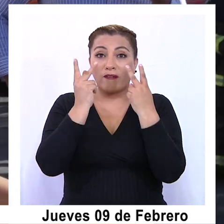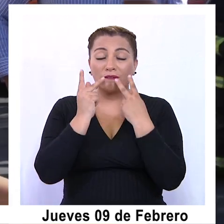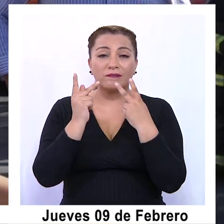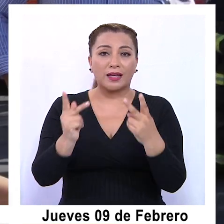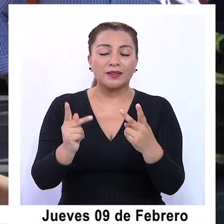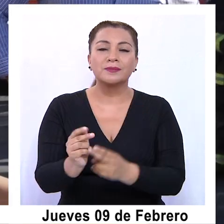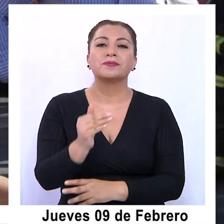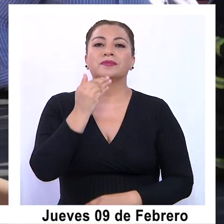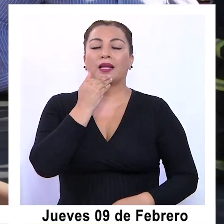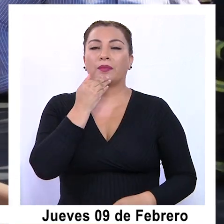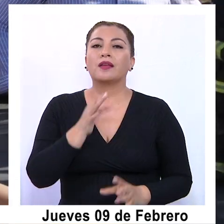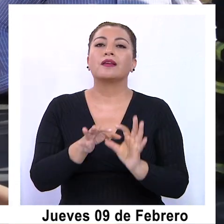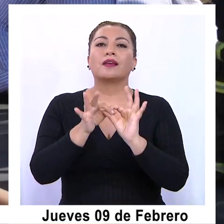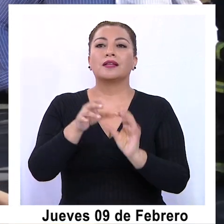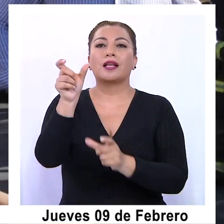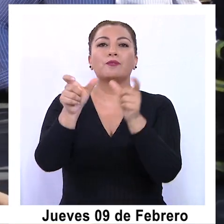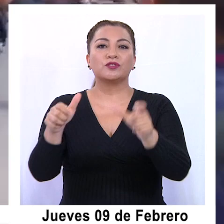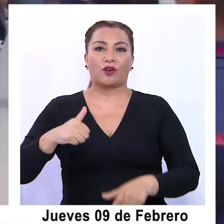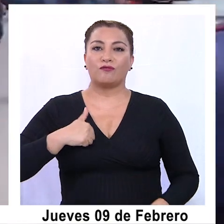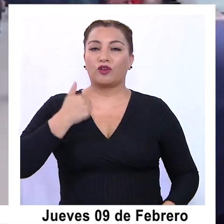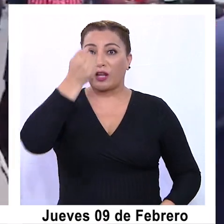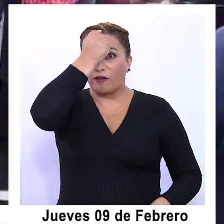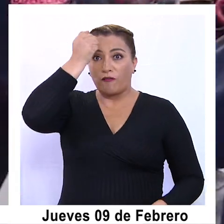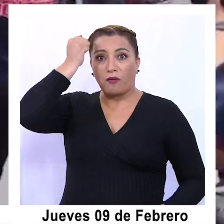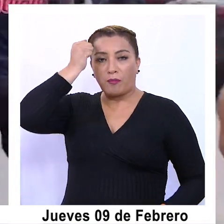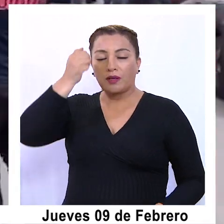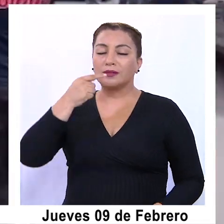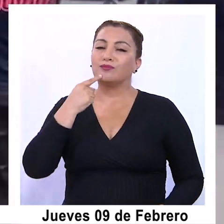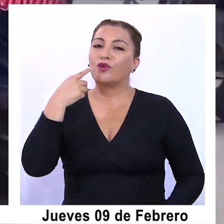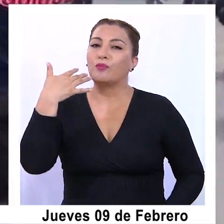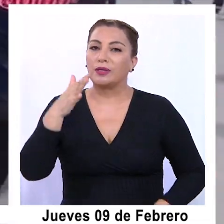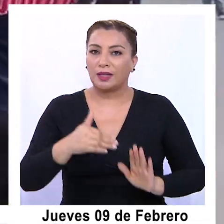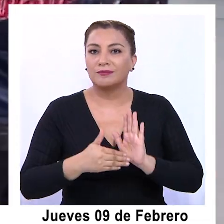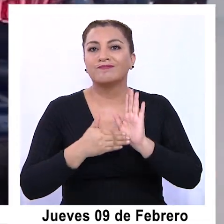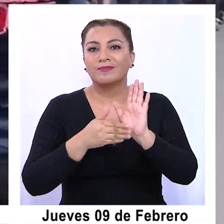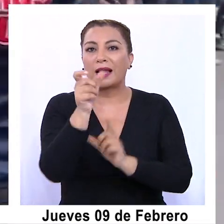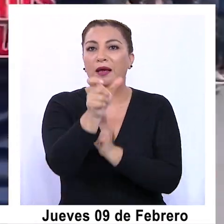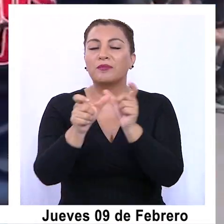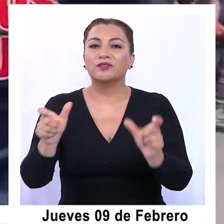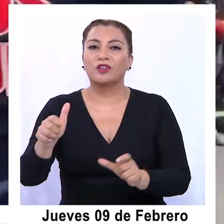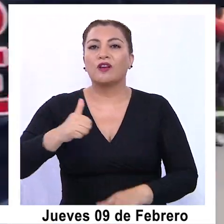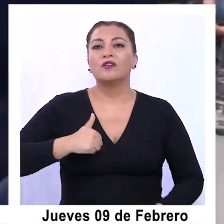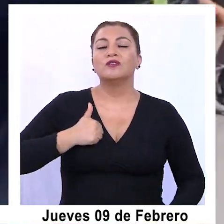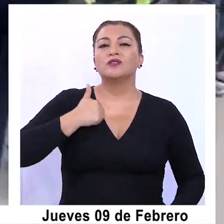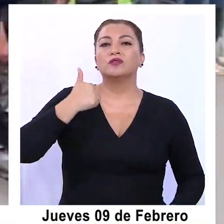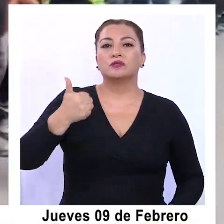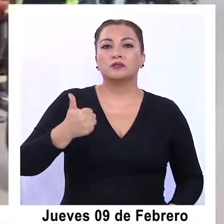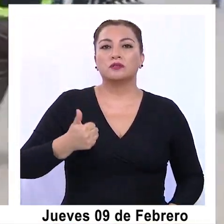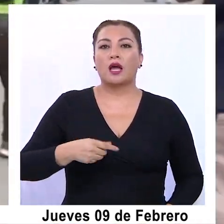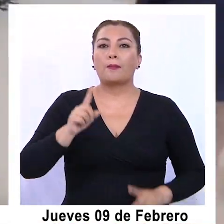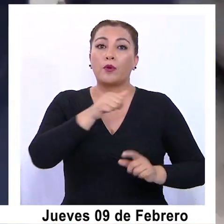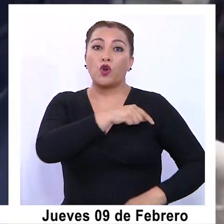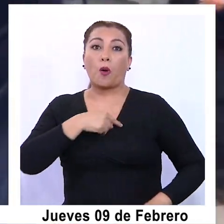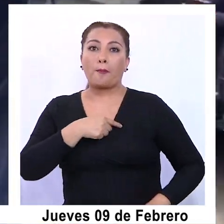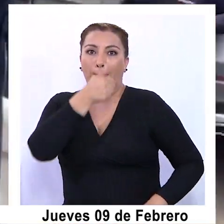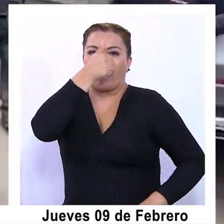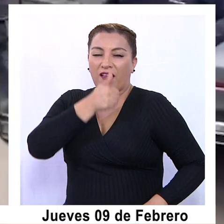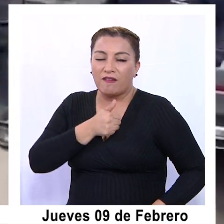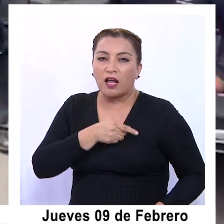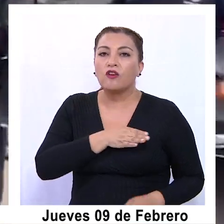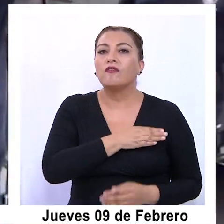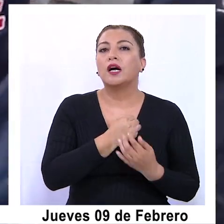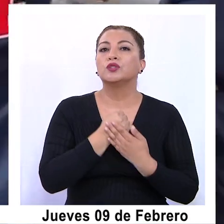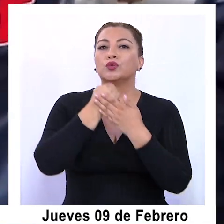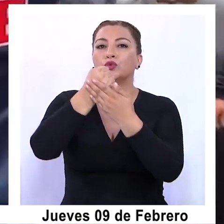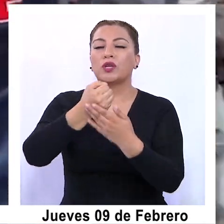además también agradecer a los voluntarios, y esto es muy importante destacar, a los voluntarios que van en forma anónima a ayudar a